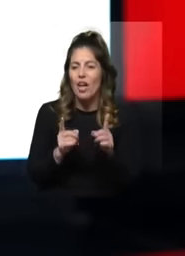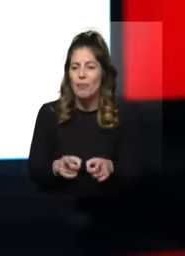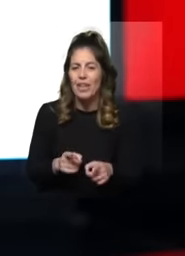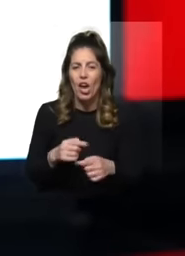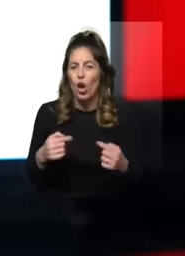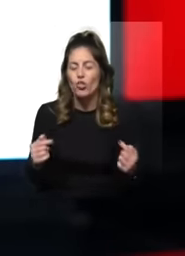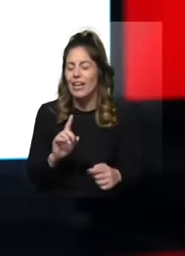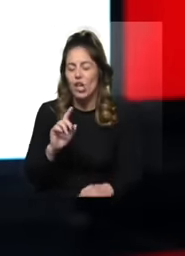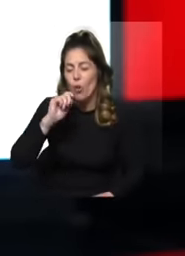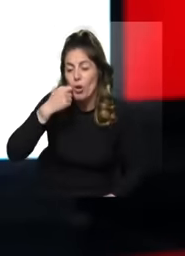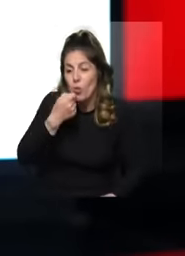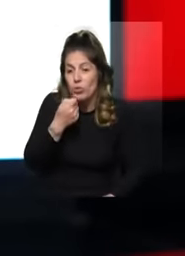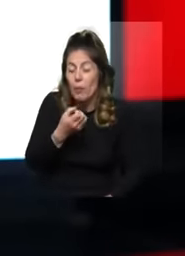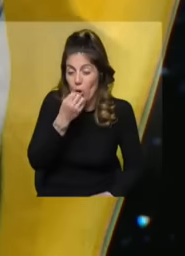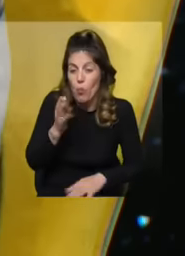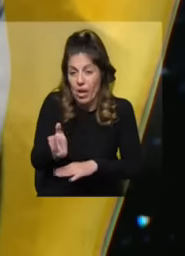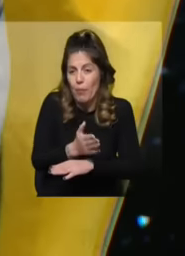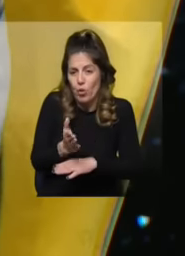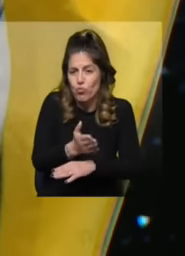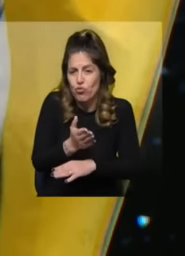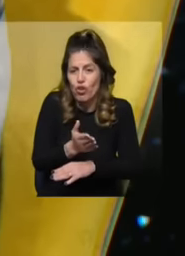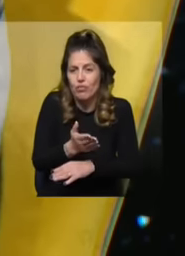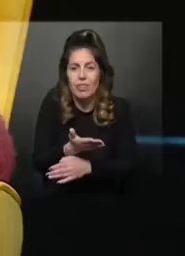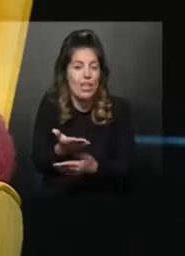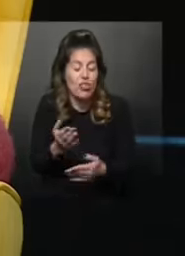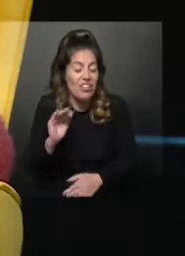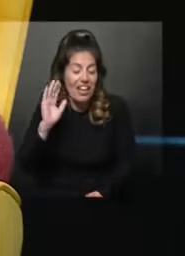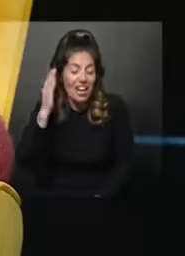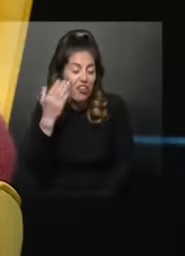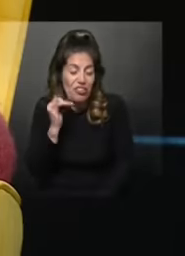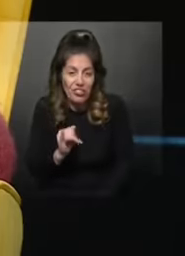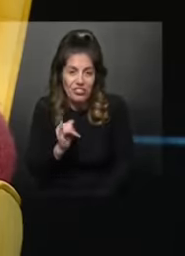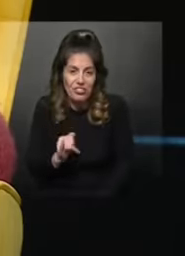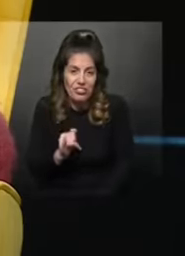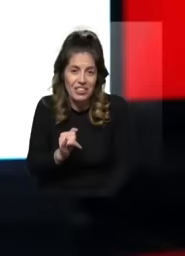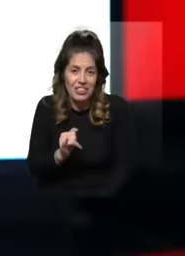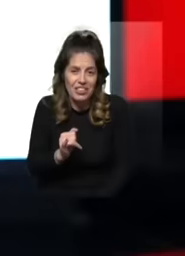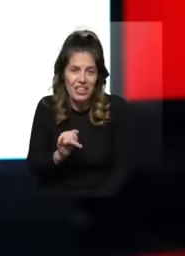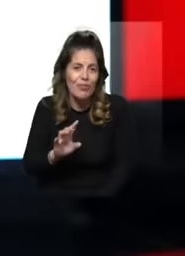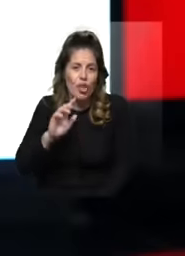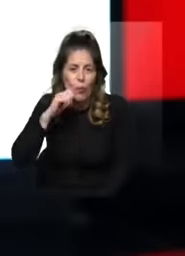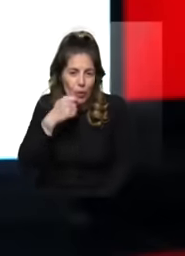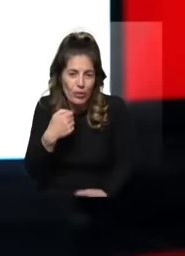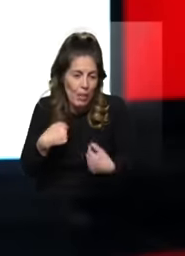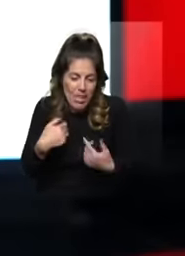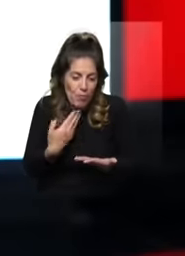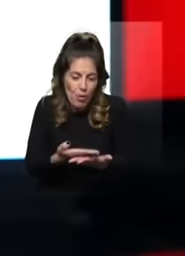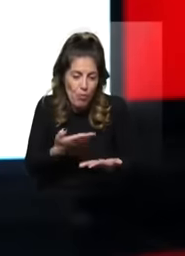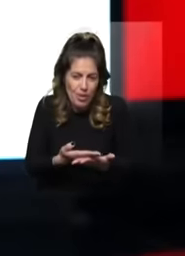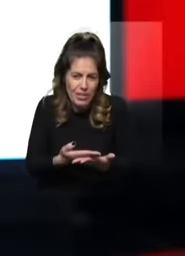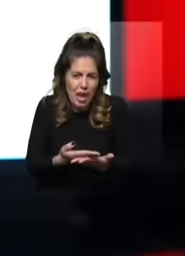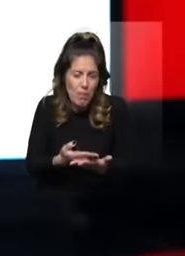me gustan, pero tienen muy buena producción. Entonces reconozco. También, suena sí. No me gusta la propuesta, pero